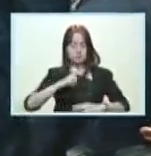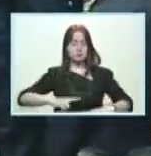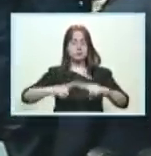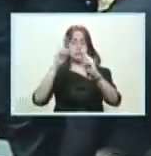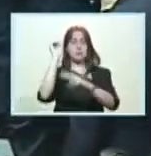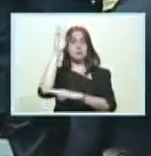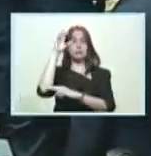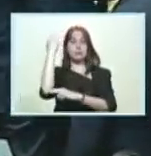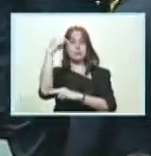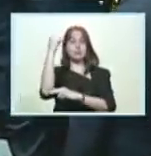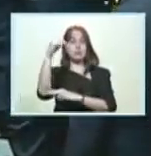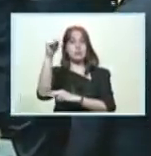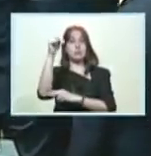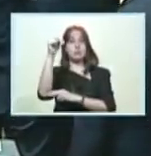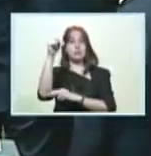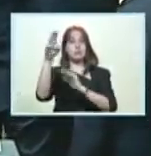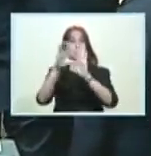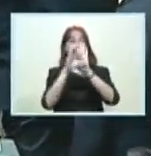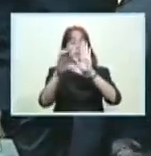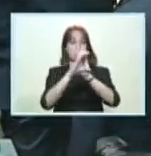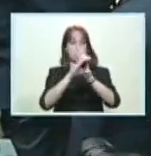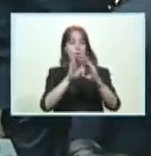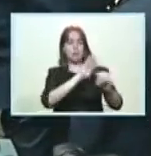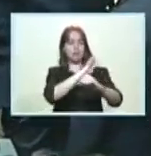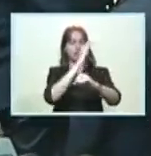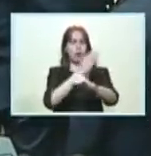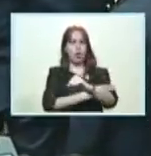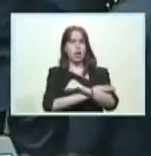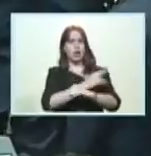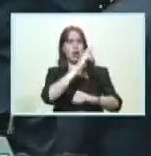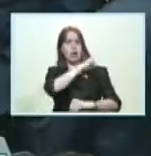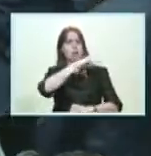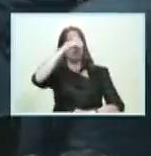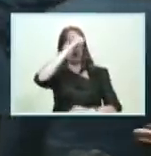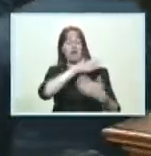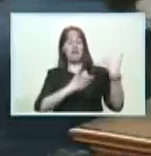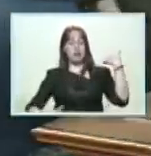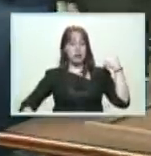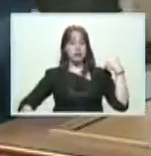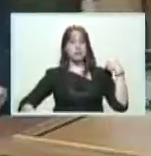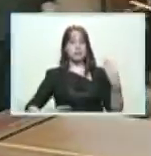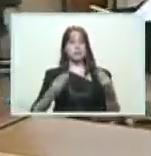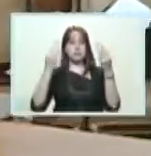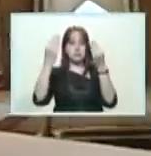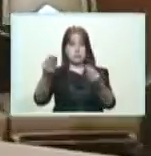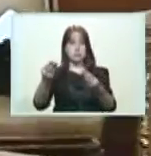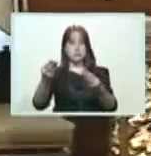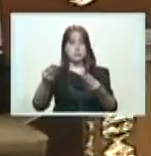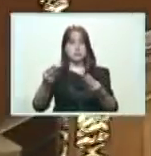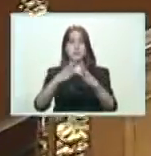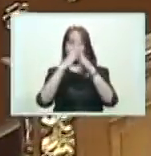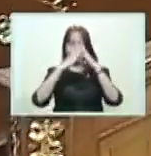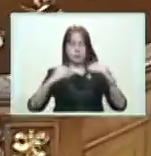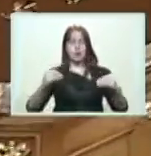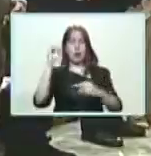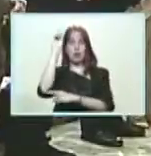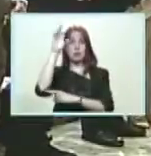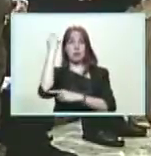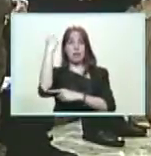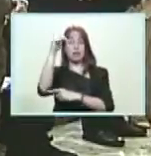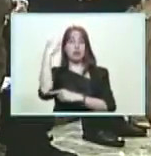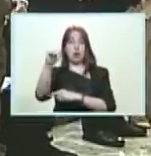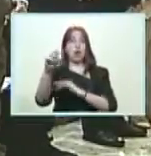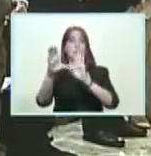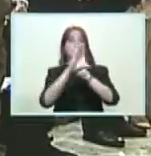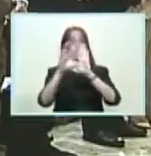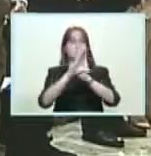Asamblea Nacional Constituyente su poder como jefe de Estado y jefe de gobierno para que esta Asamblea Nacional